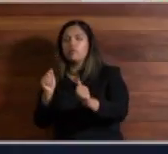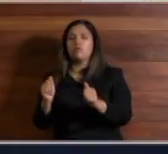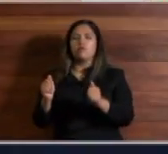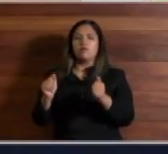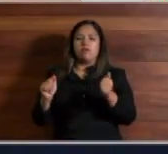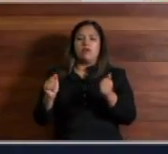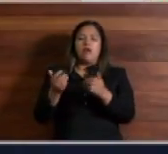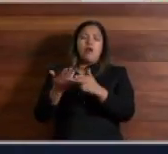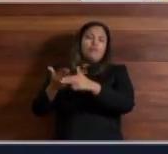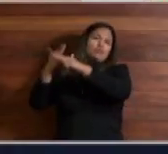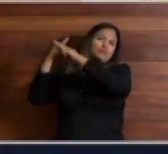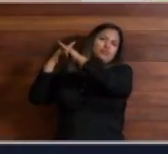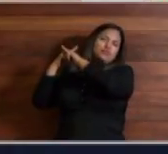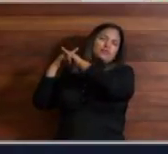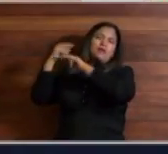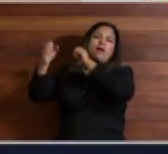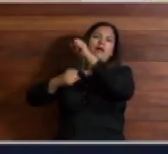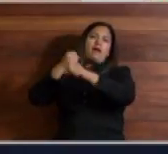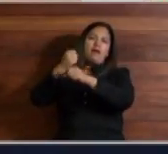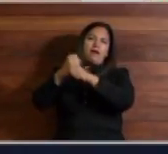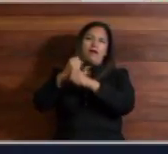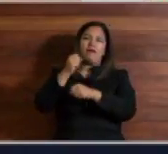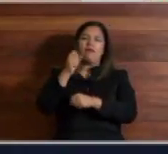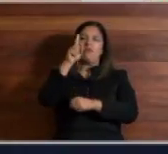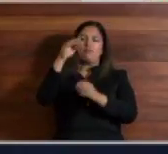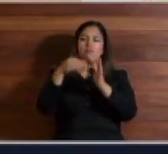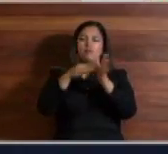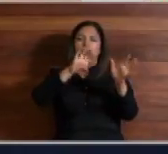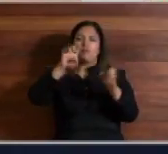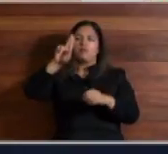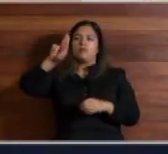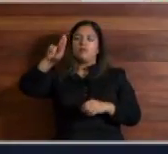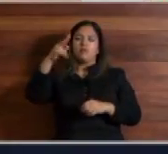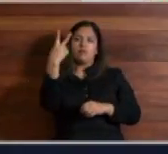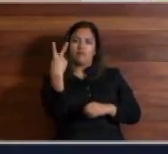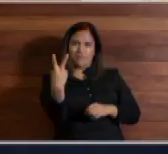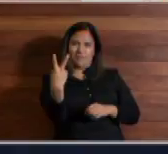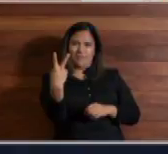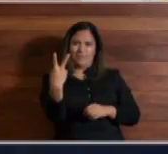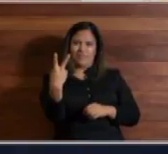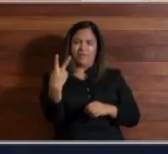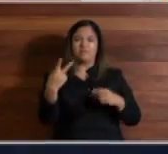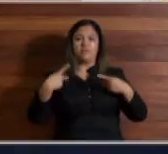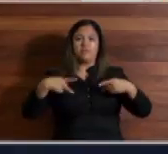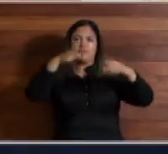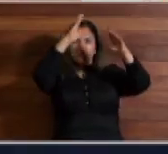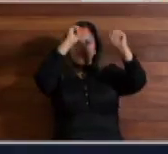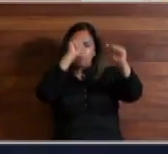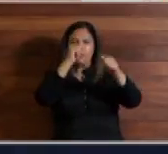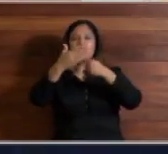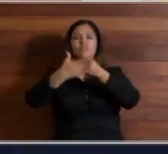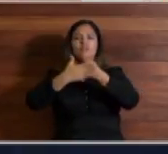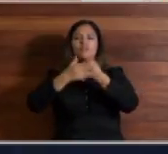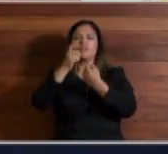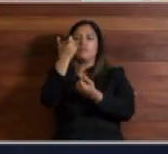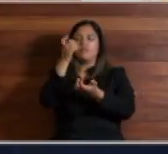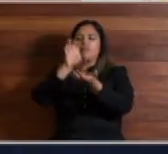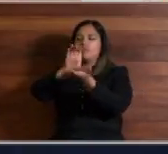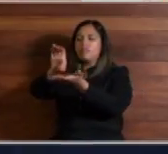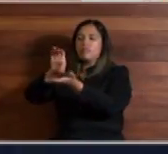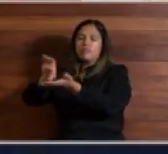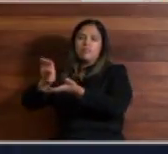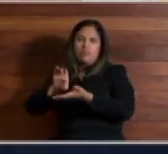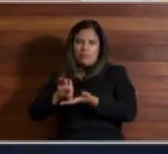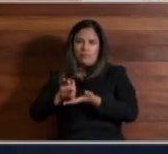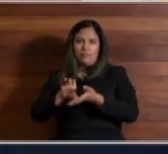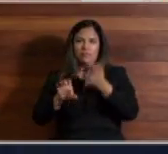reformas del 82, cuando se generó este cambio de rumbo a fin de articular un capitalismo democrático.